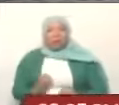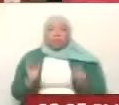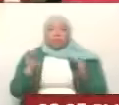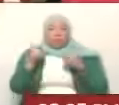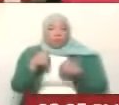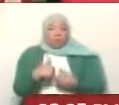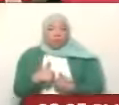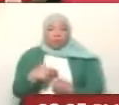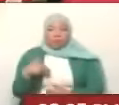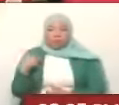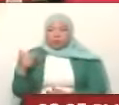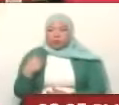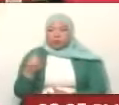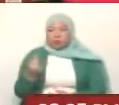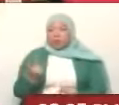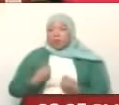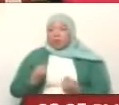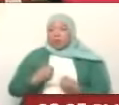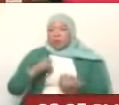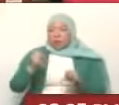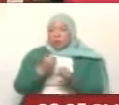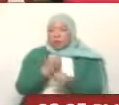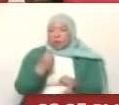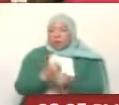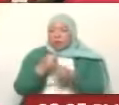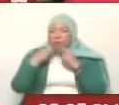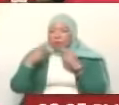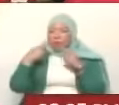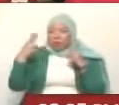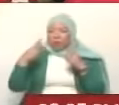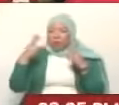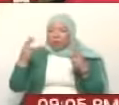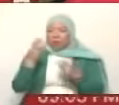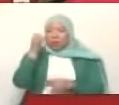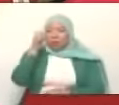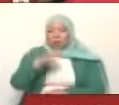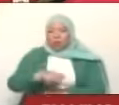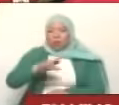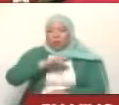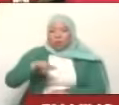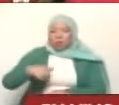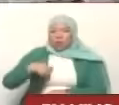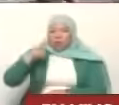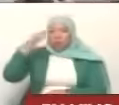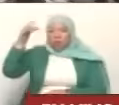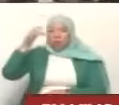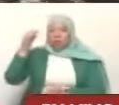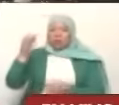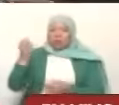Trabajo en equipo. Victoria segura. Dios y el pueblo con nosotros.